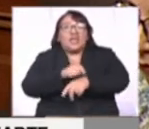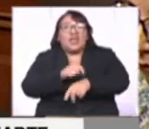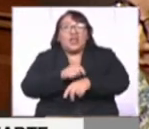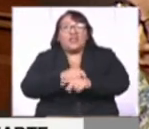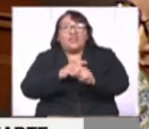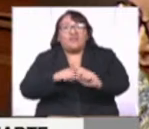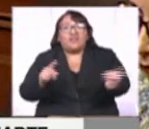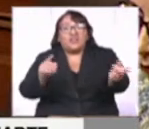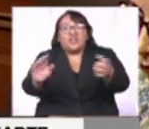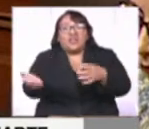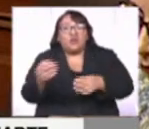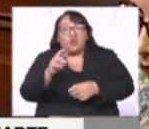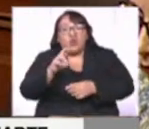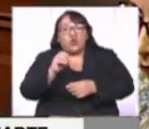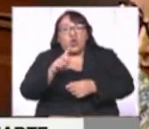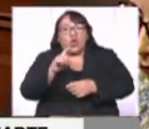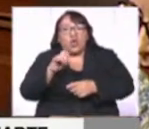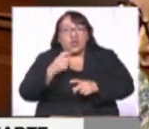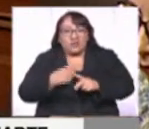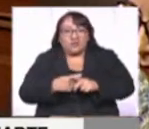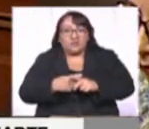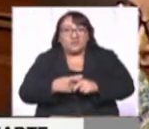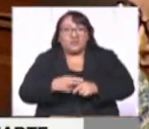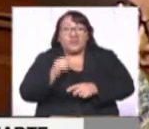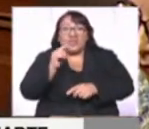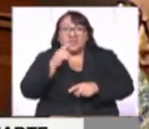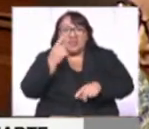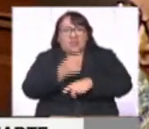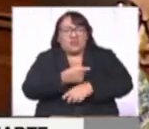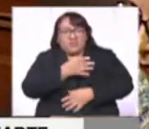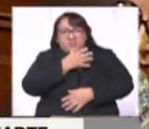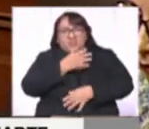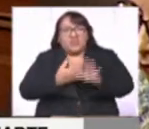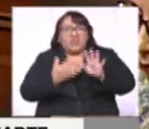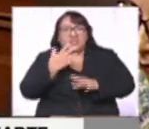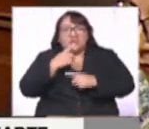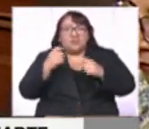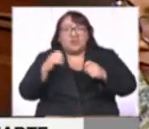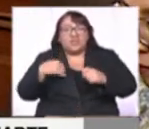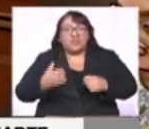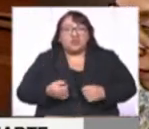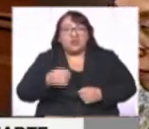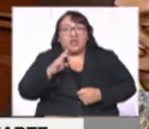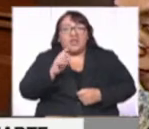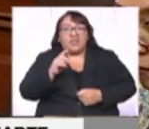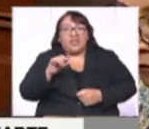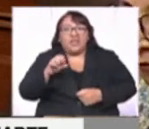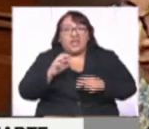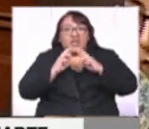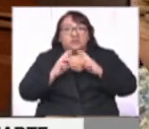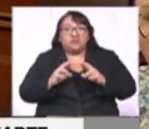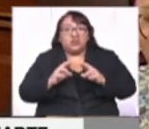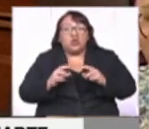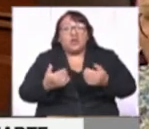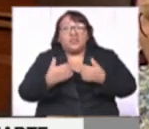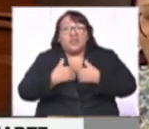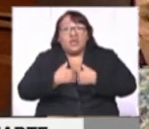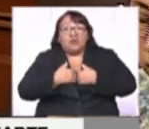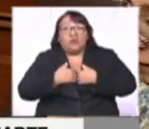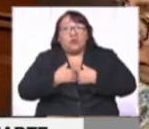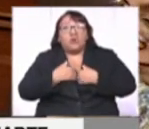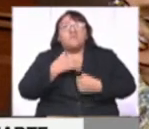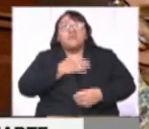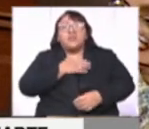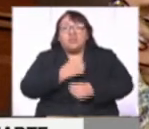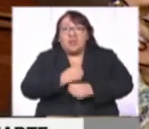distintos, entre ellos un reloj Rolex. Ante esta denuncia, el 15 de marzo, la señora Boluarte responde: lo que tengo es fruto de